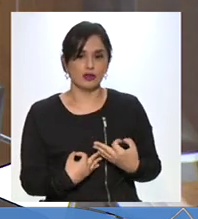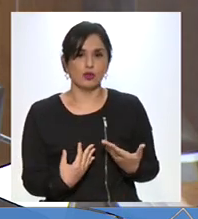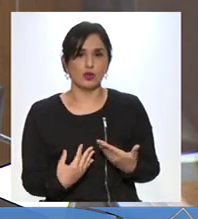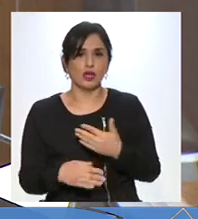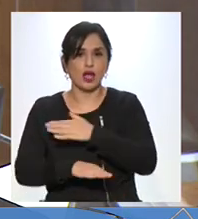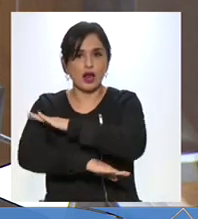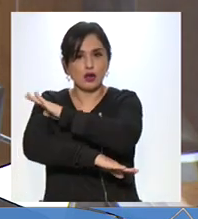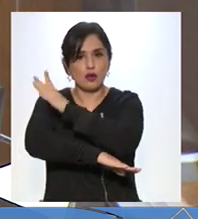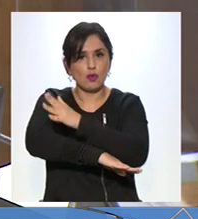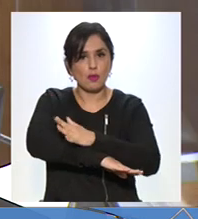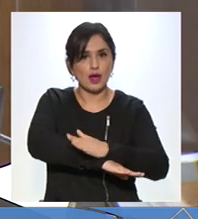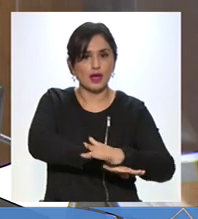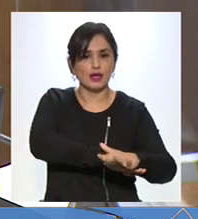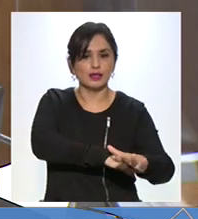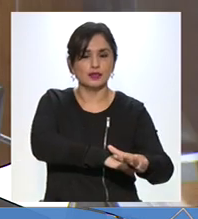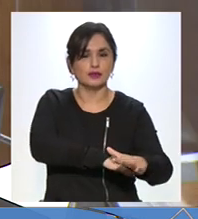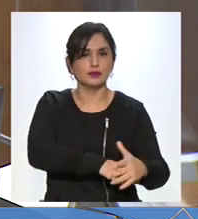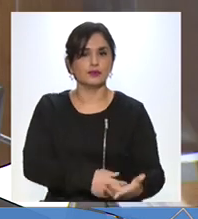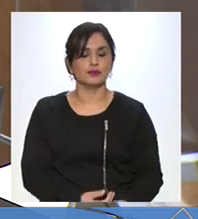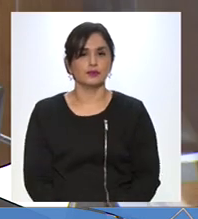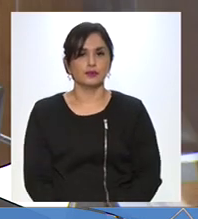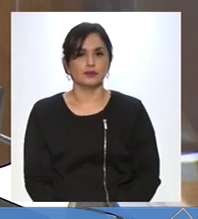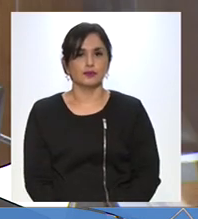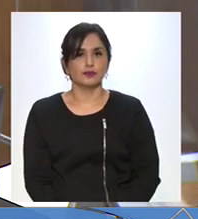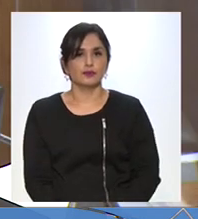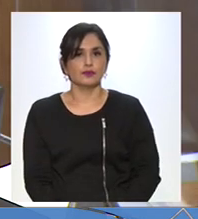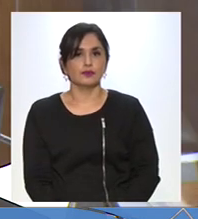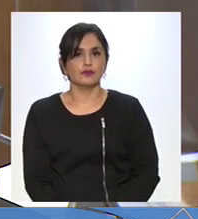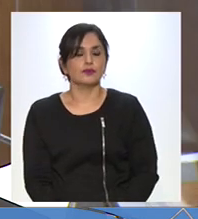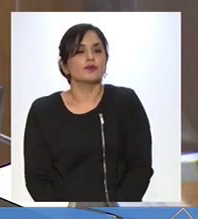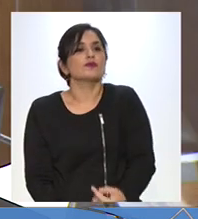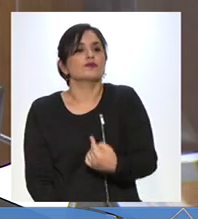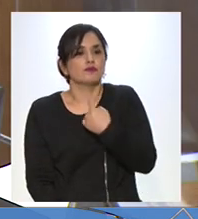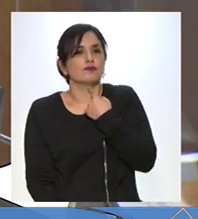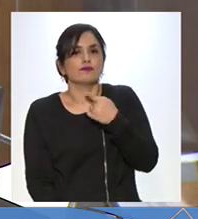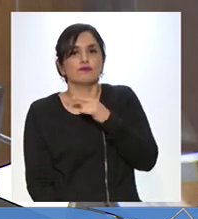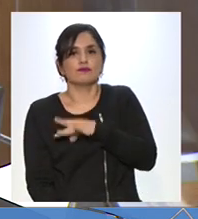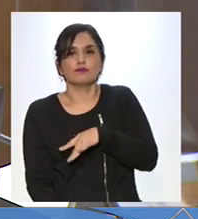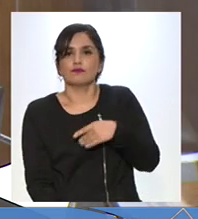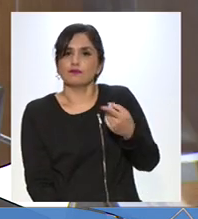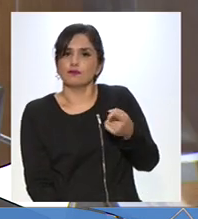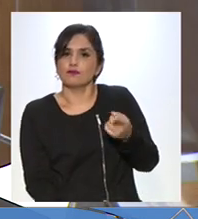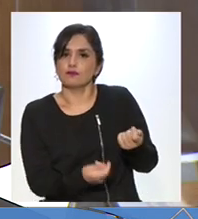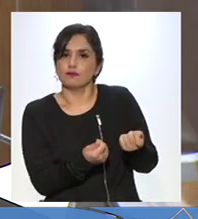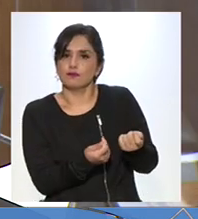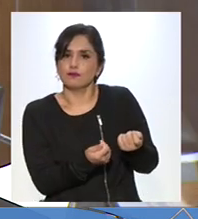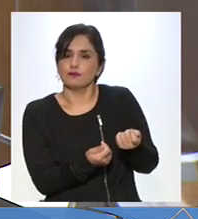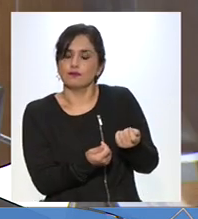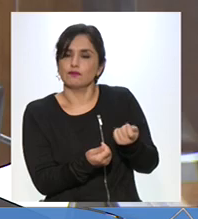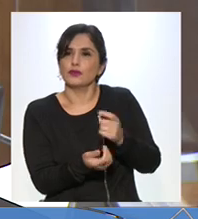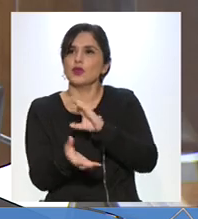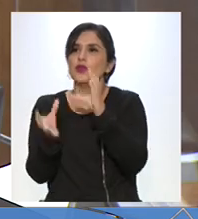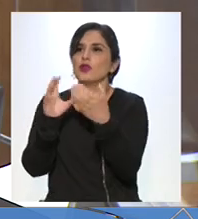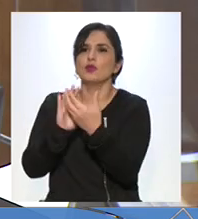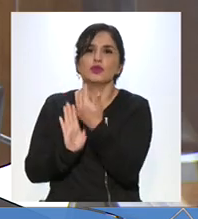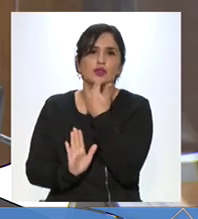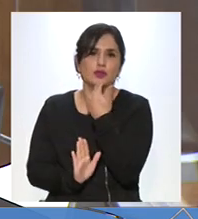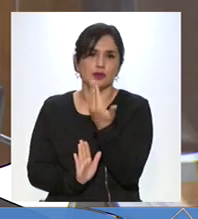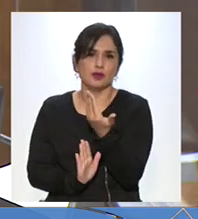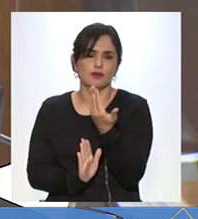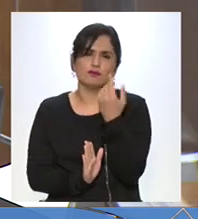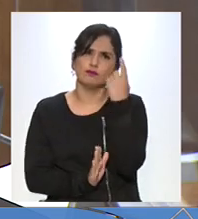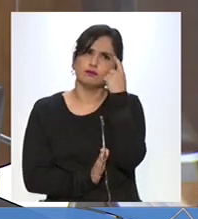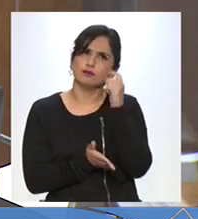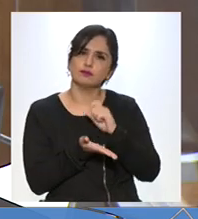mares. En definitiva, el cambio climático tiene efecto en Chile sobre su economía, pero a nivel mundial. Y una